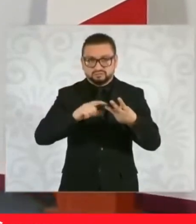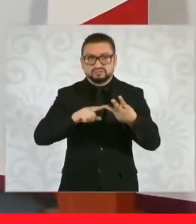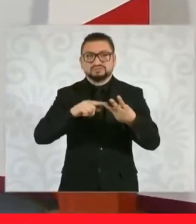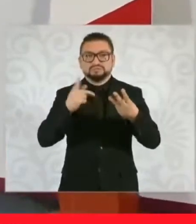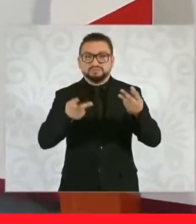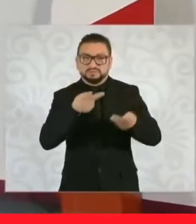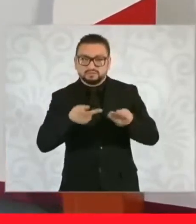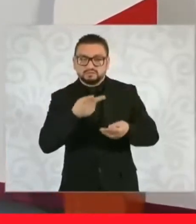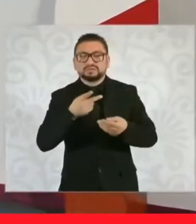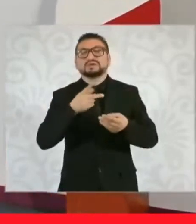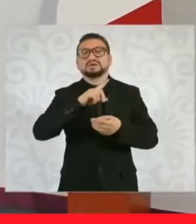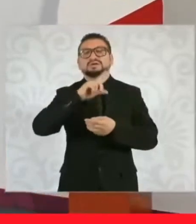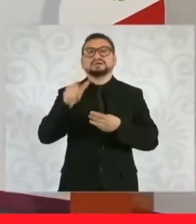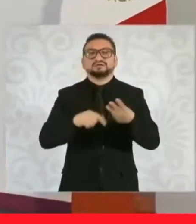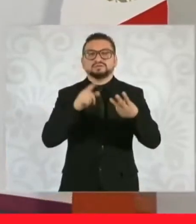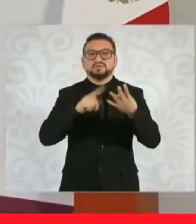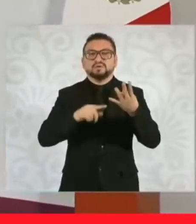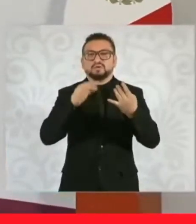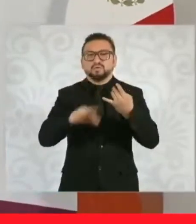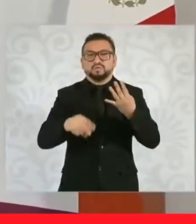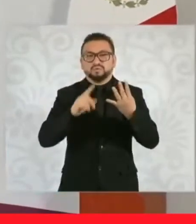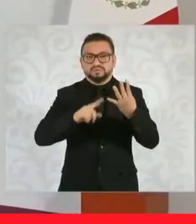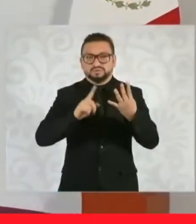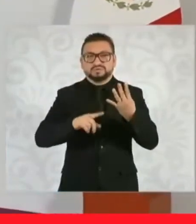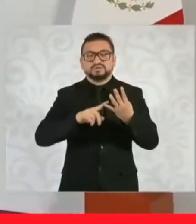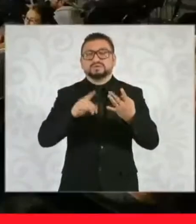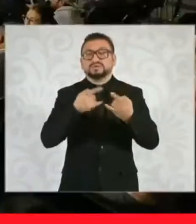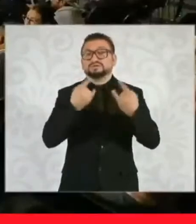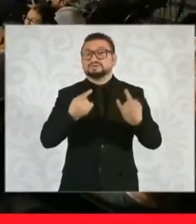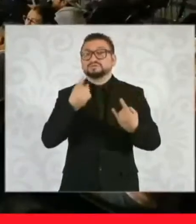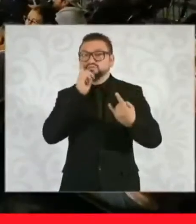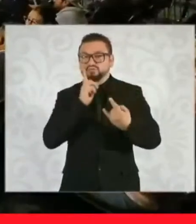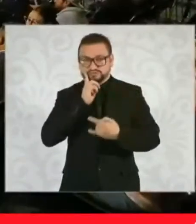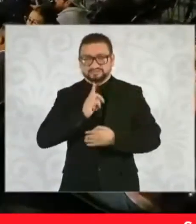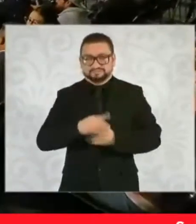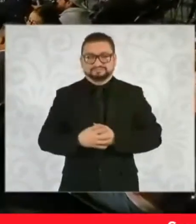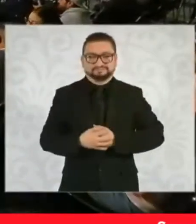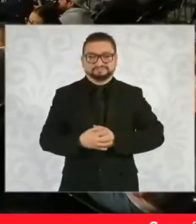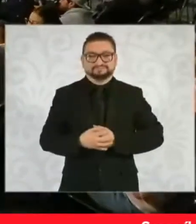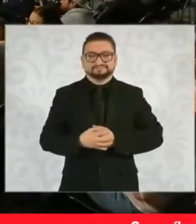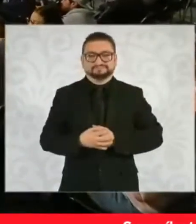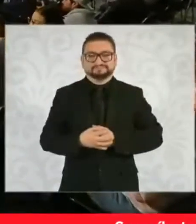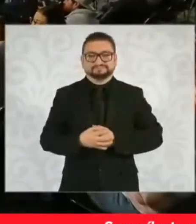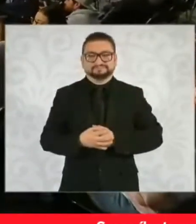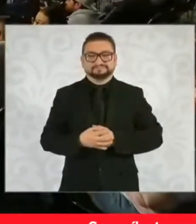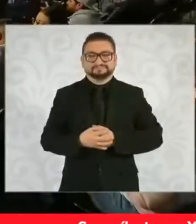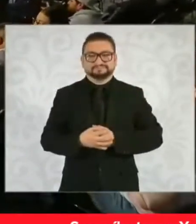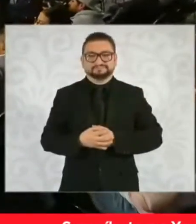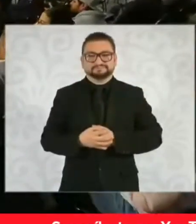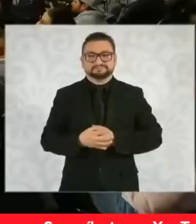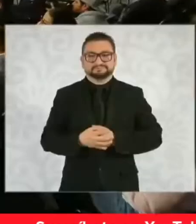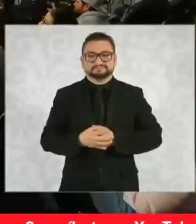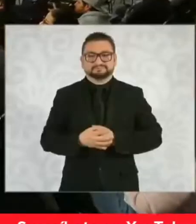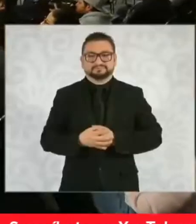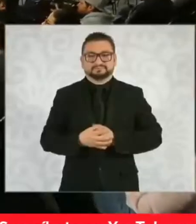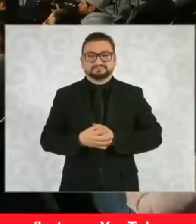preguntas y cerramos con Mujeres en la Historia, si les parece. Adelante.